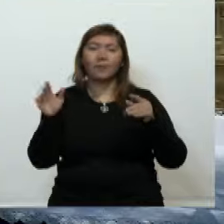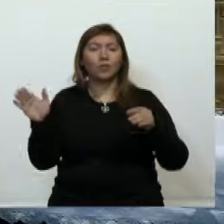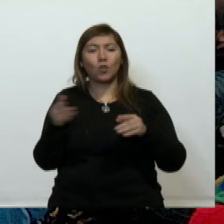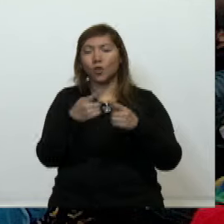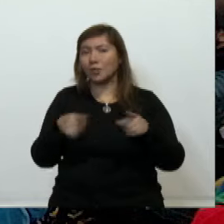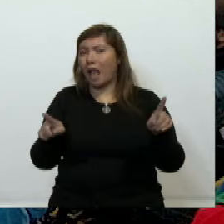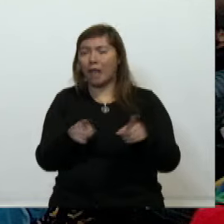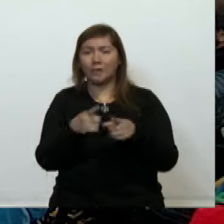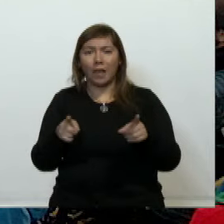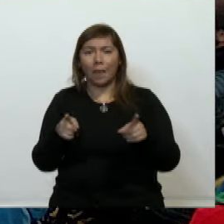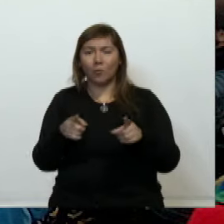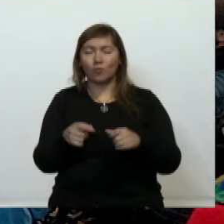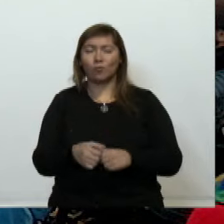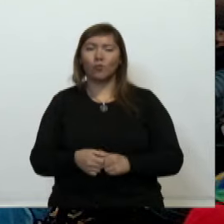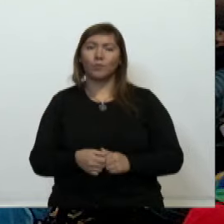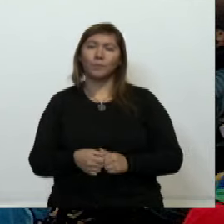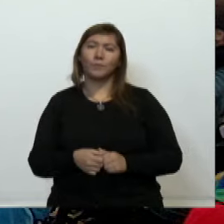tu gloria.